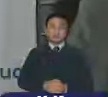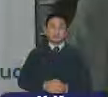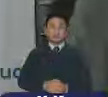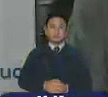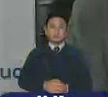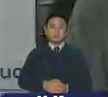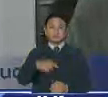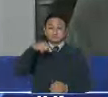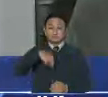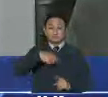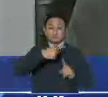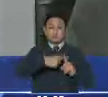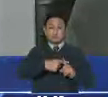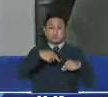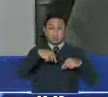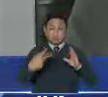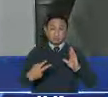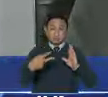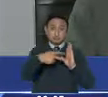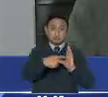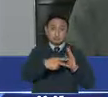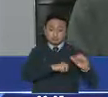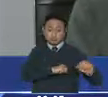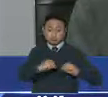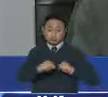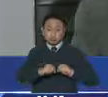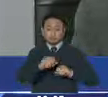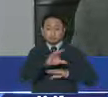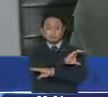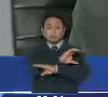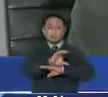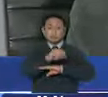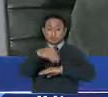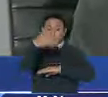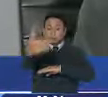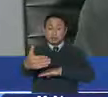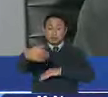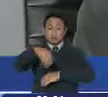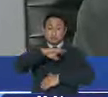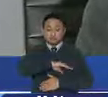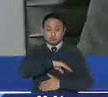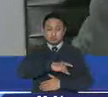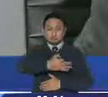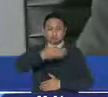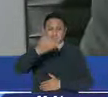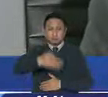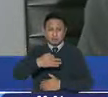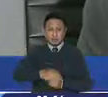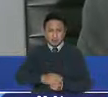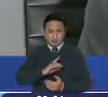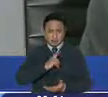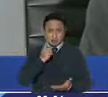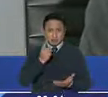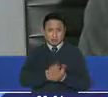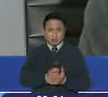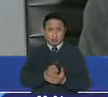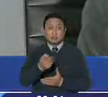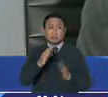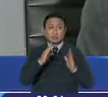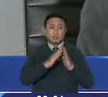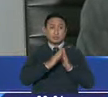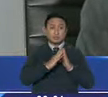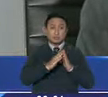este mes también se activa operativos de campo en las cuales nuestra misión es confirmar si efectivamente esa vivienda tiene